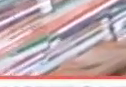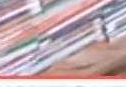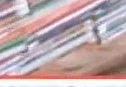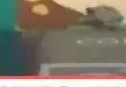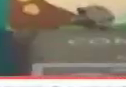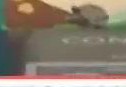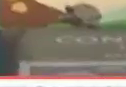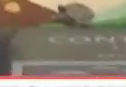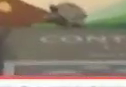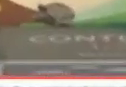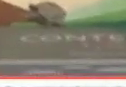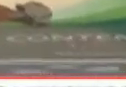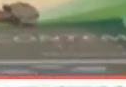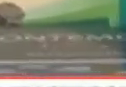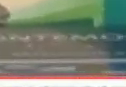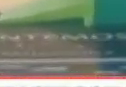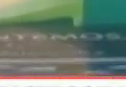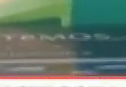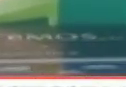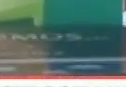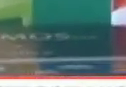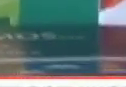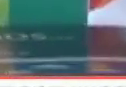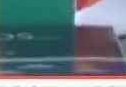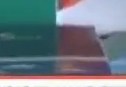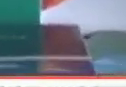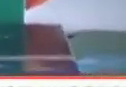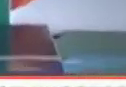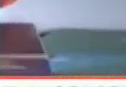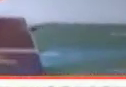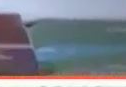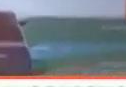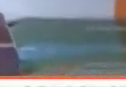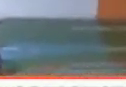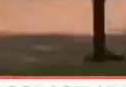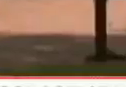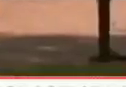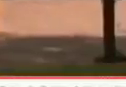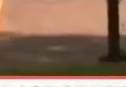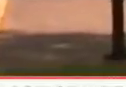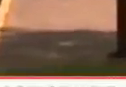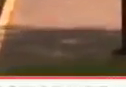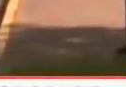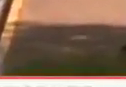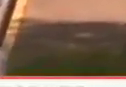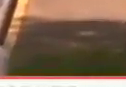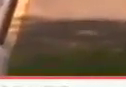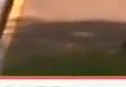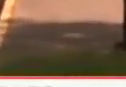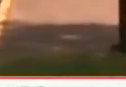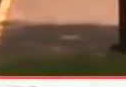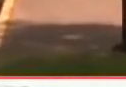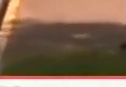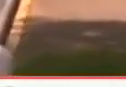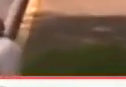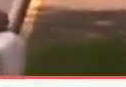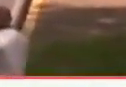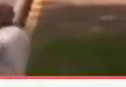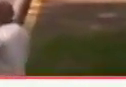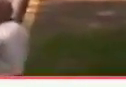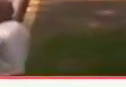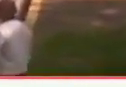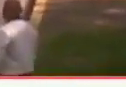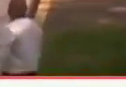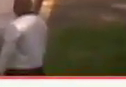y mantenimiento suministro dotación para el período escolar 2019